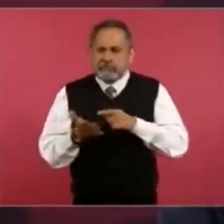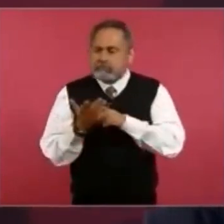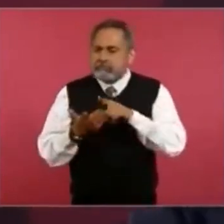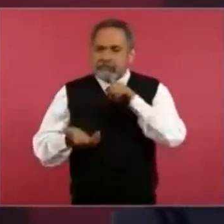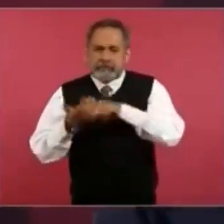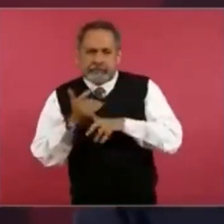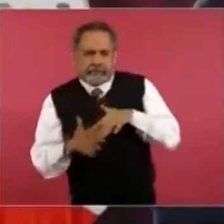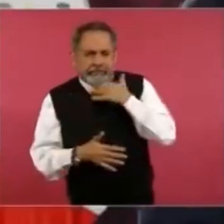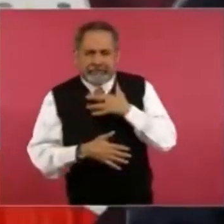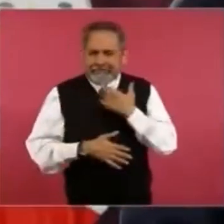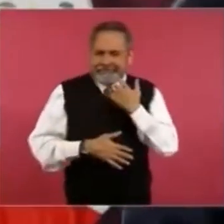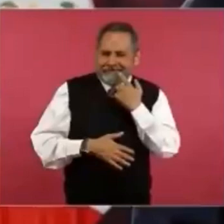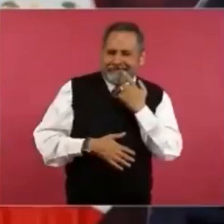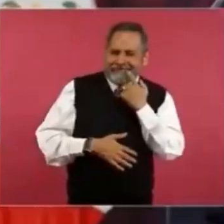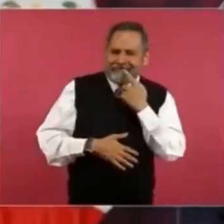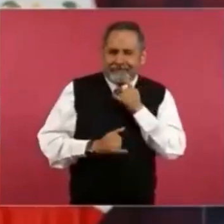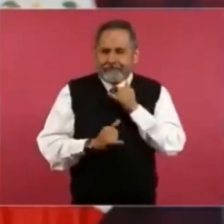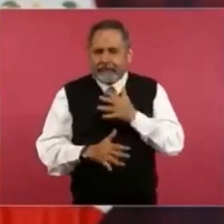maleados,